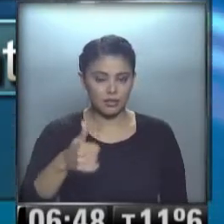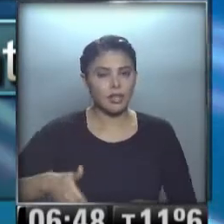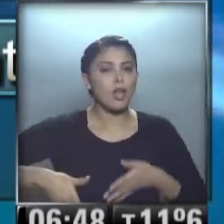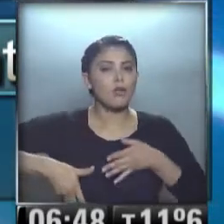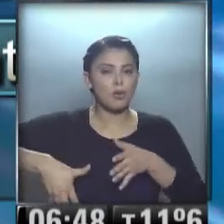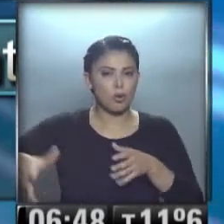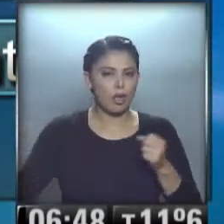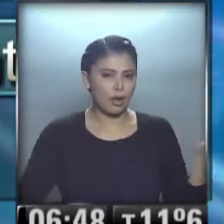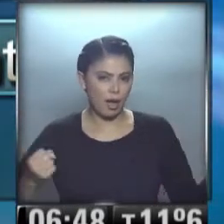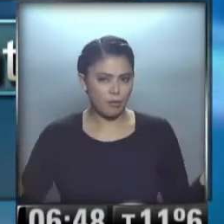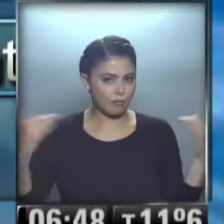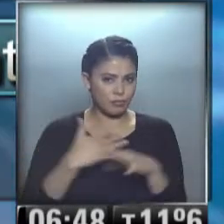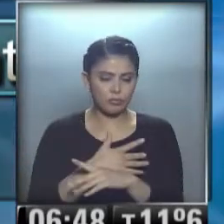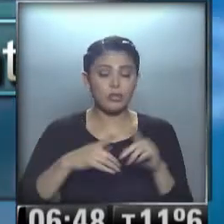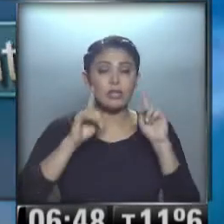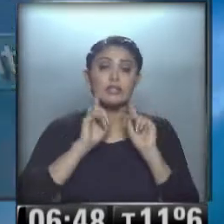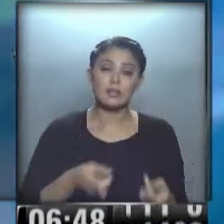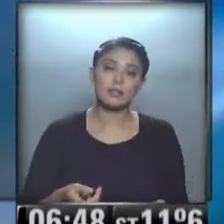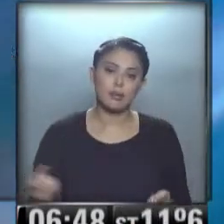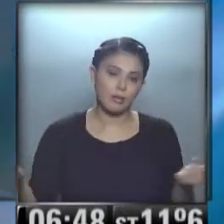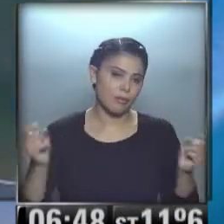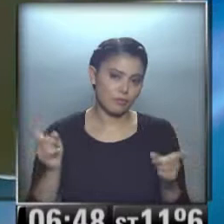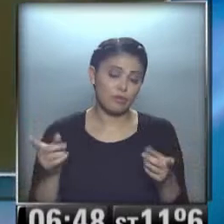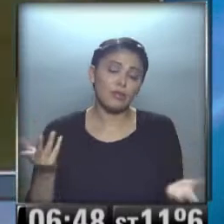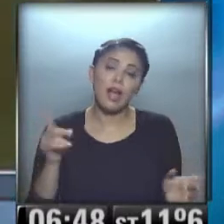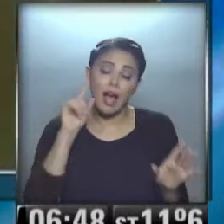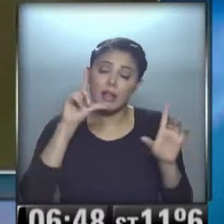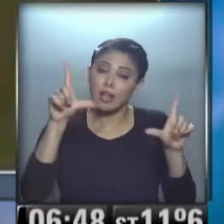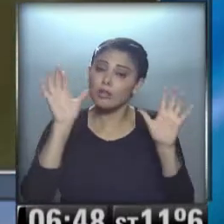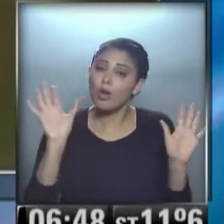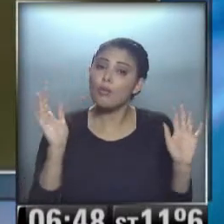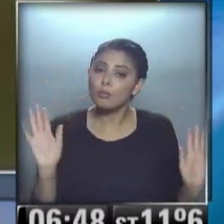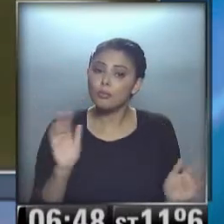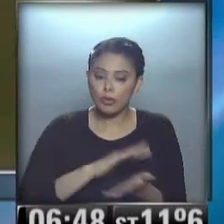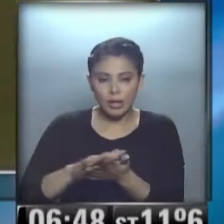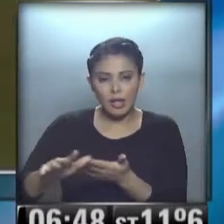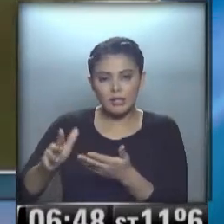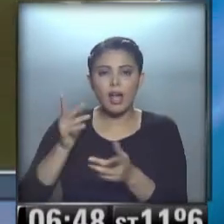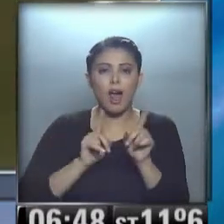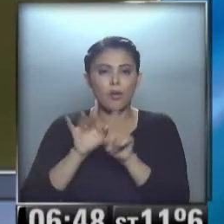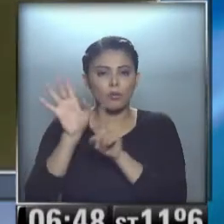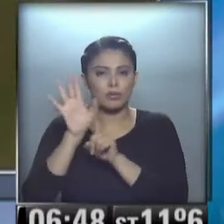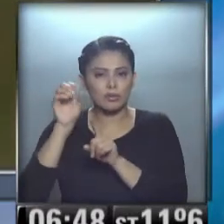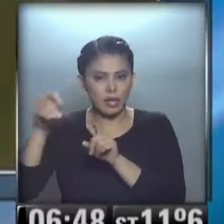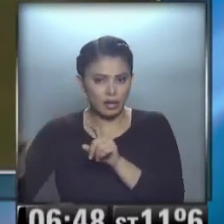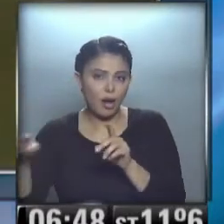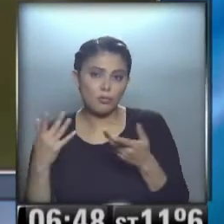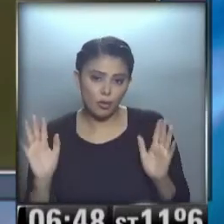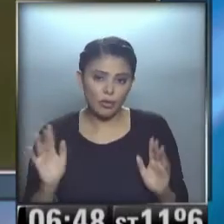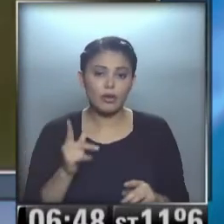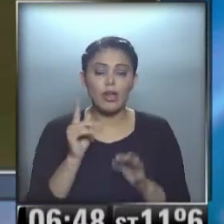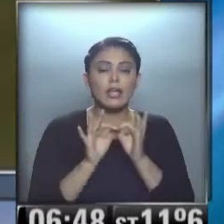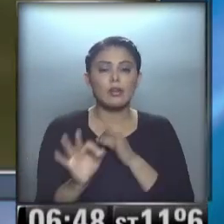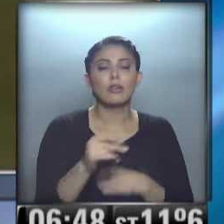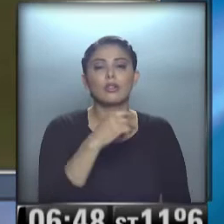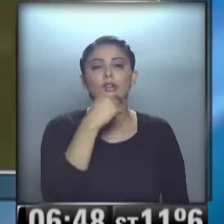por excelencia. Mucho movimiento de vehículos pesados, atención que puede haber señales sobre el pavimento. Bueno, el kilómetro 534 y